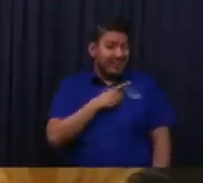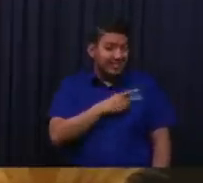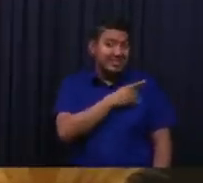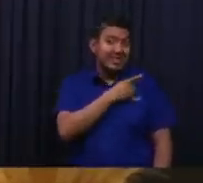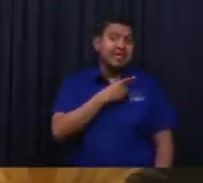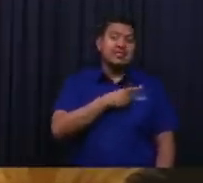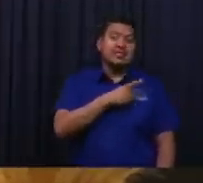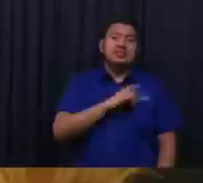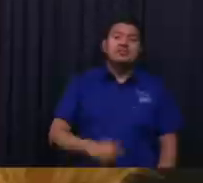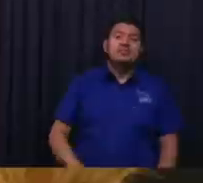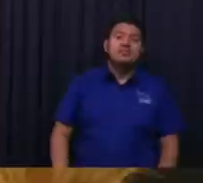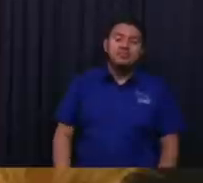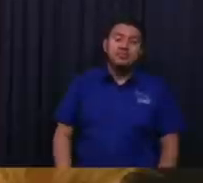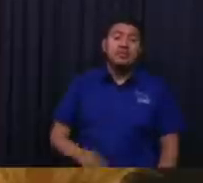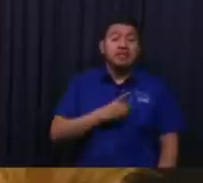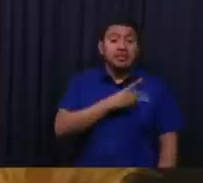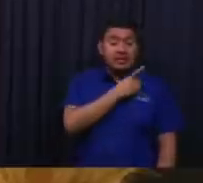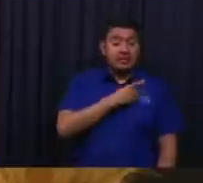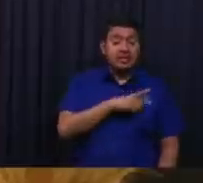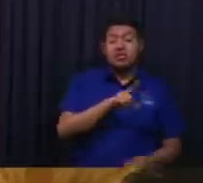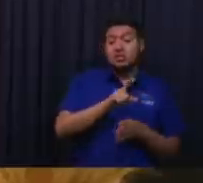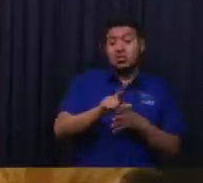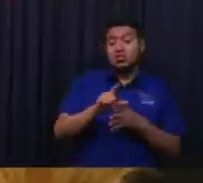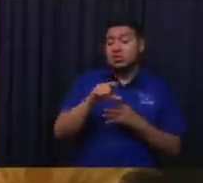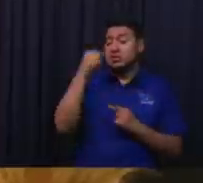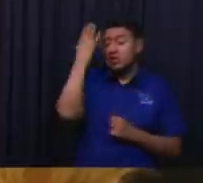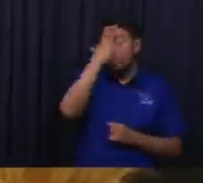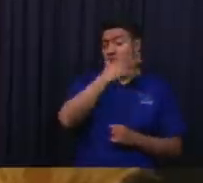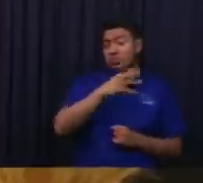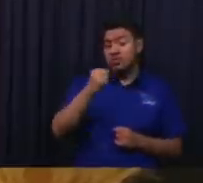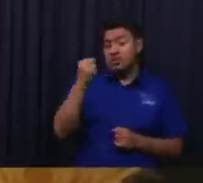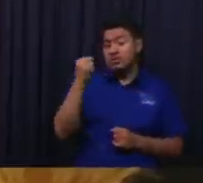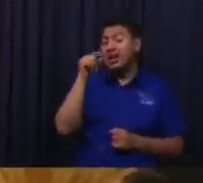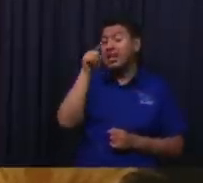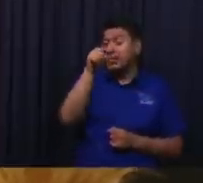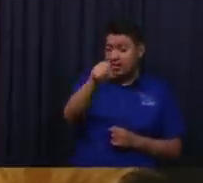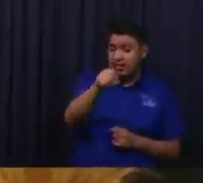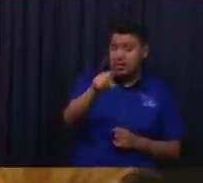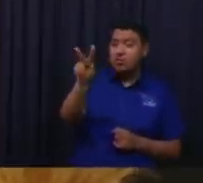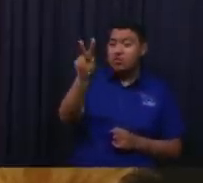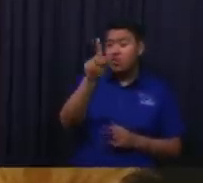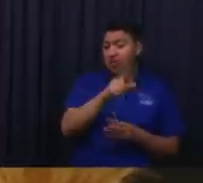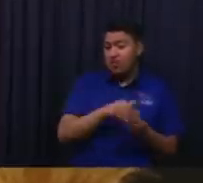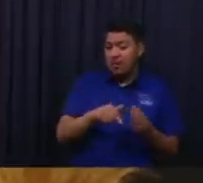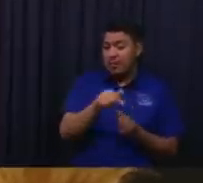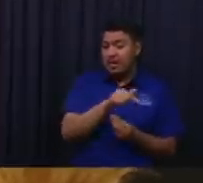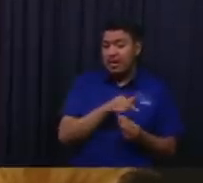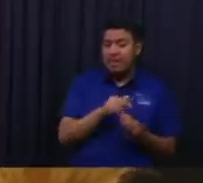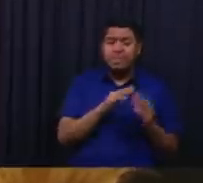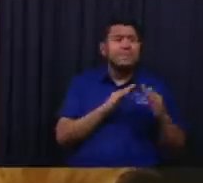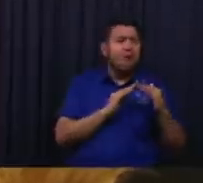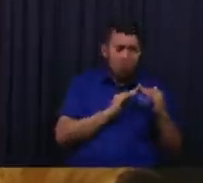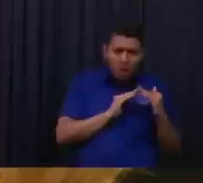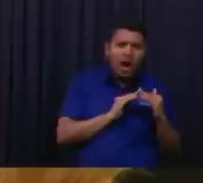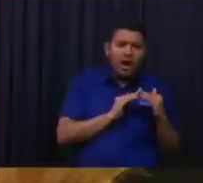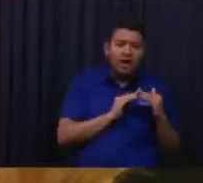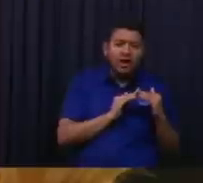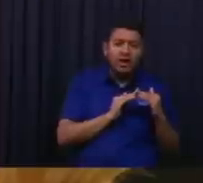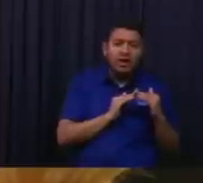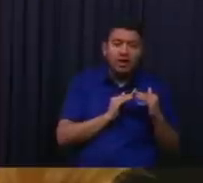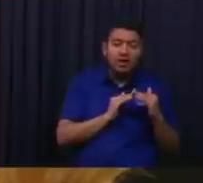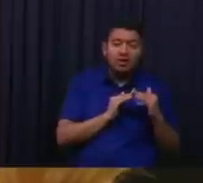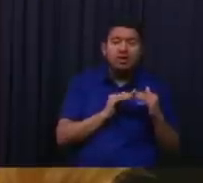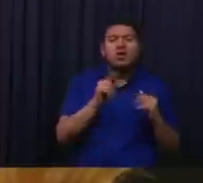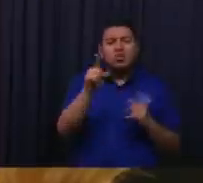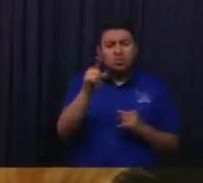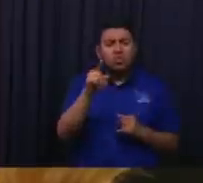¿Cuántas veces has deseado cosas lindas para tu vida, para tu familia, para tu hogar? ¿Cuántas veces lo has